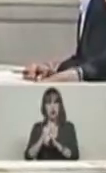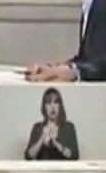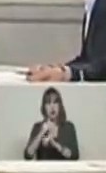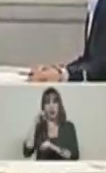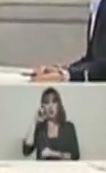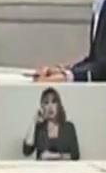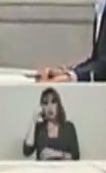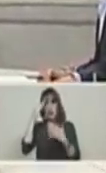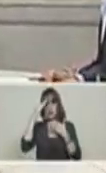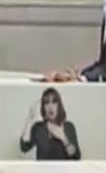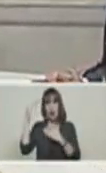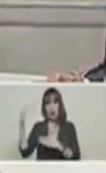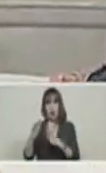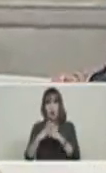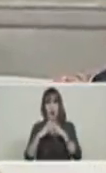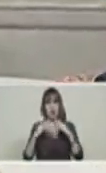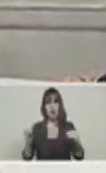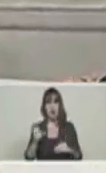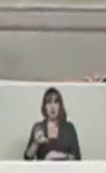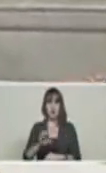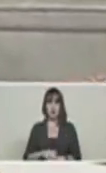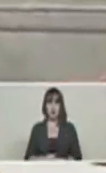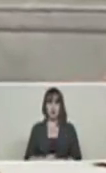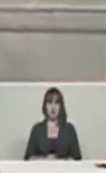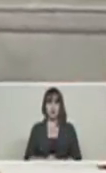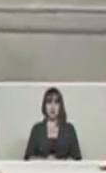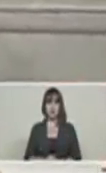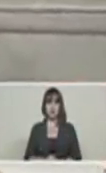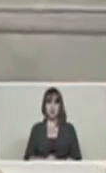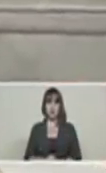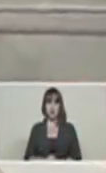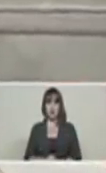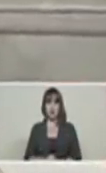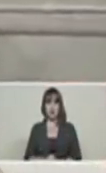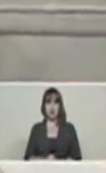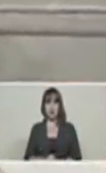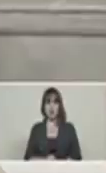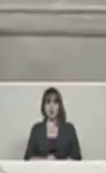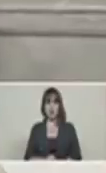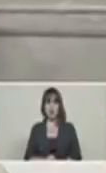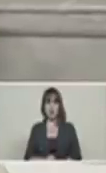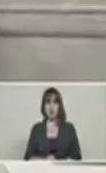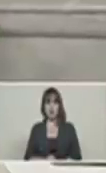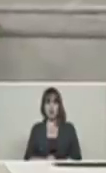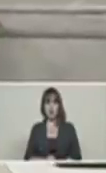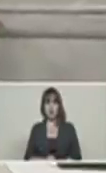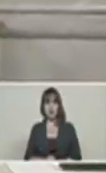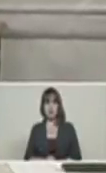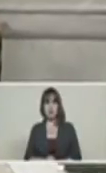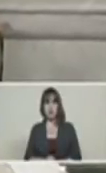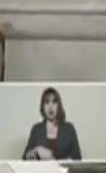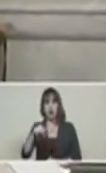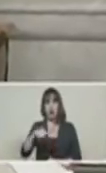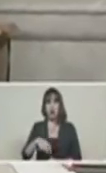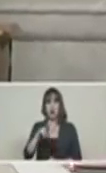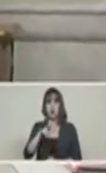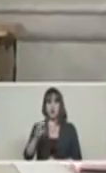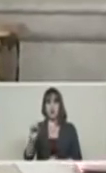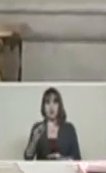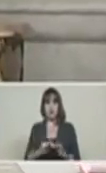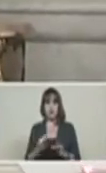Instagram. Saludos a toda nuestra patria. Estamos aquí trabajando. Hoy, 20 de septiembre,